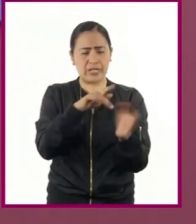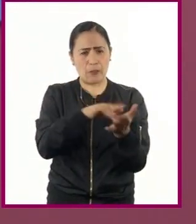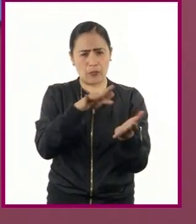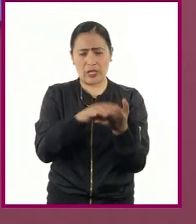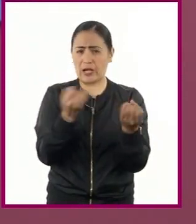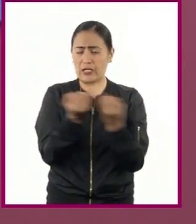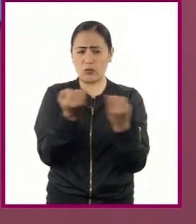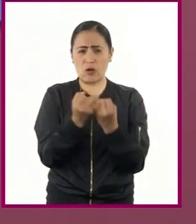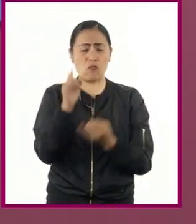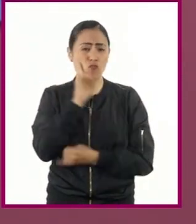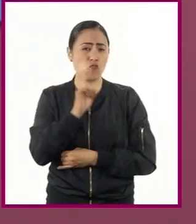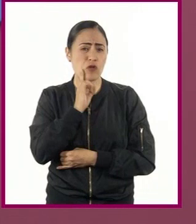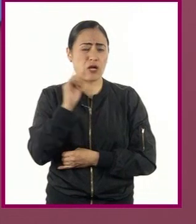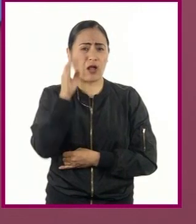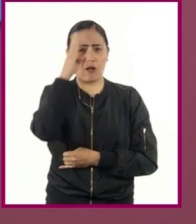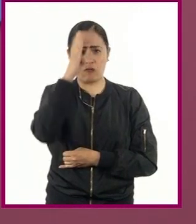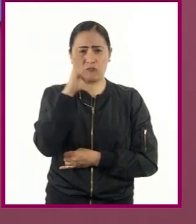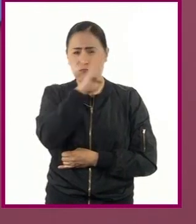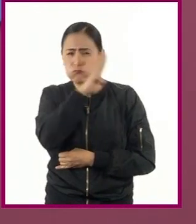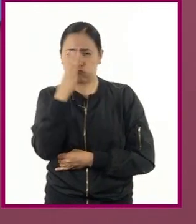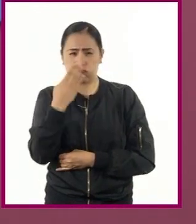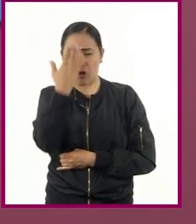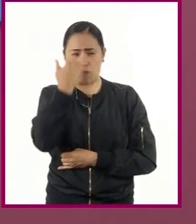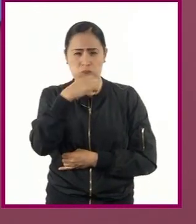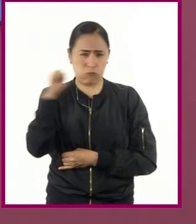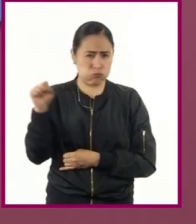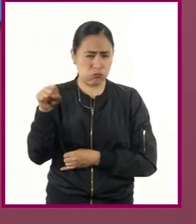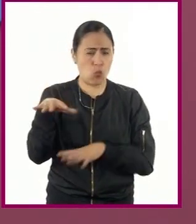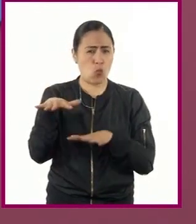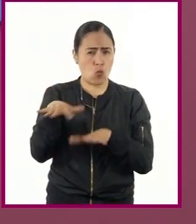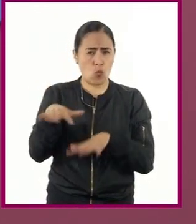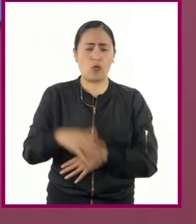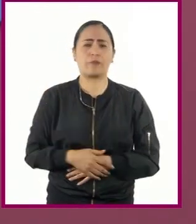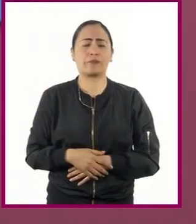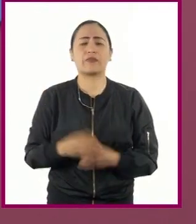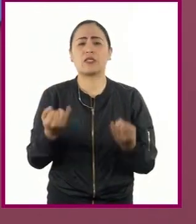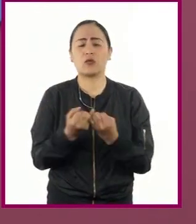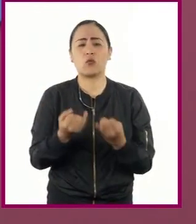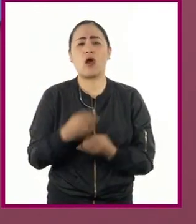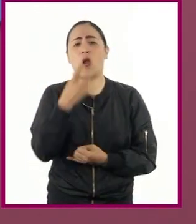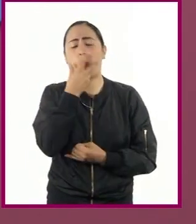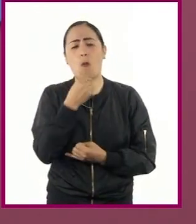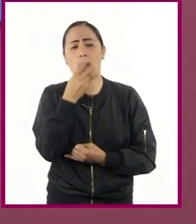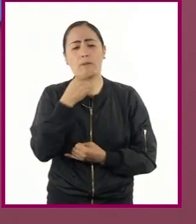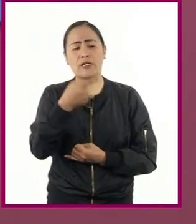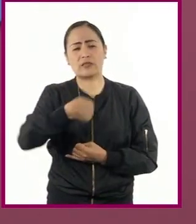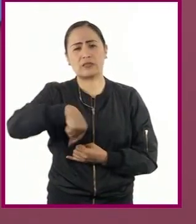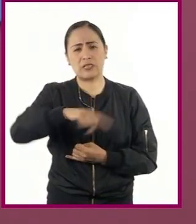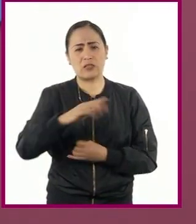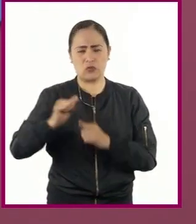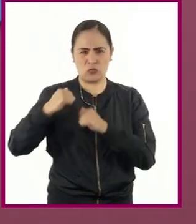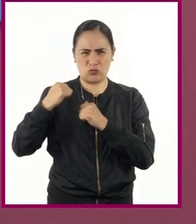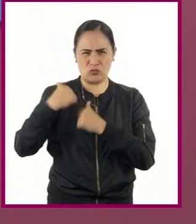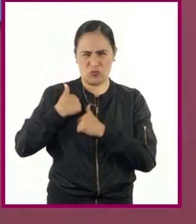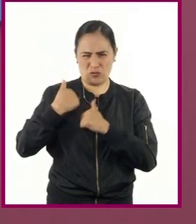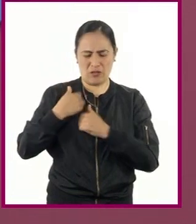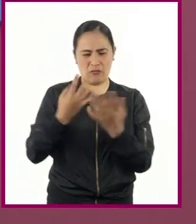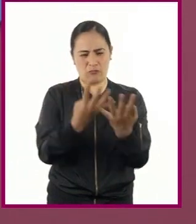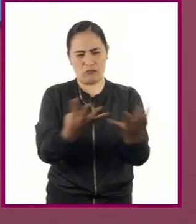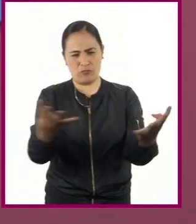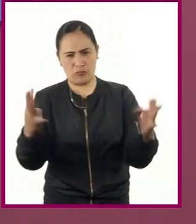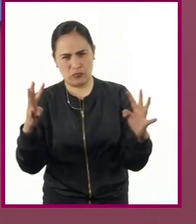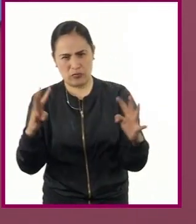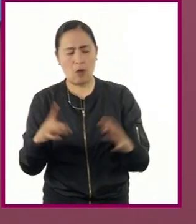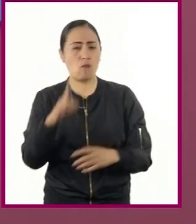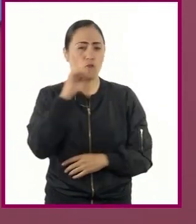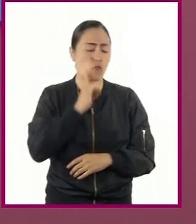espías. Por otra parte, mientras la mayoría de los hombres luchaban en los frentes de batalla, las mujeres se encargaron de